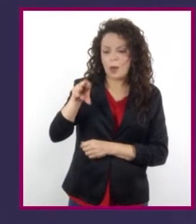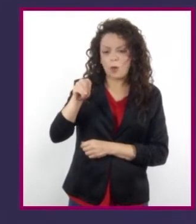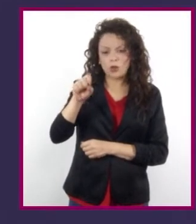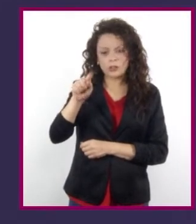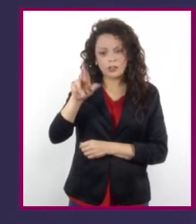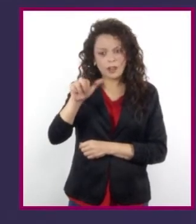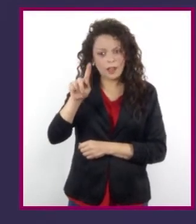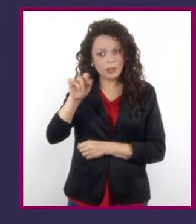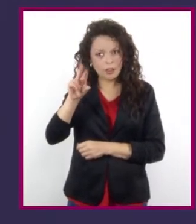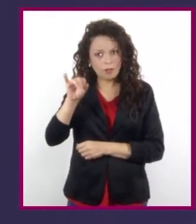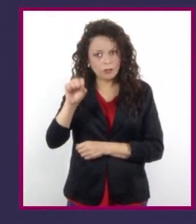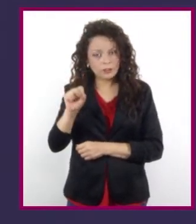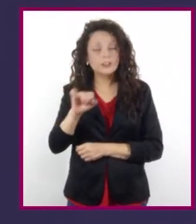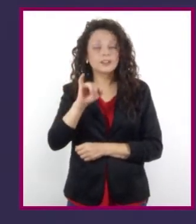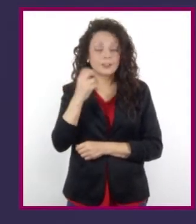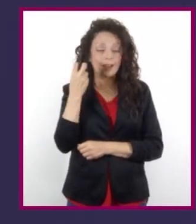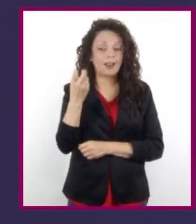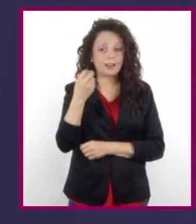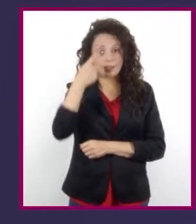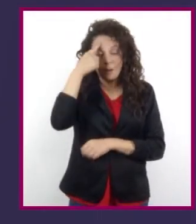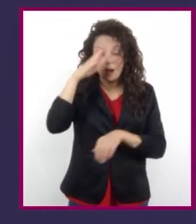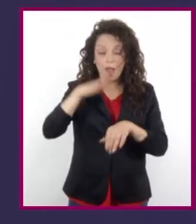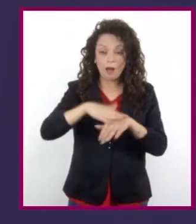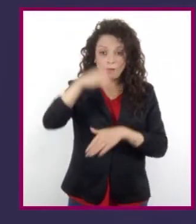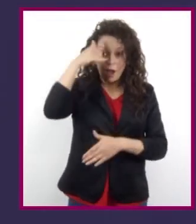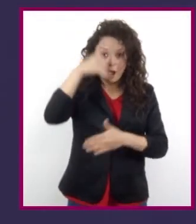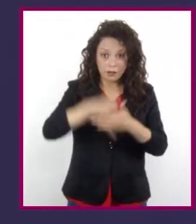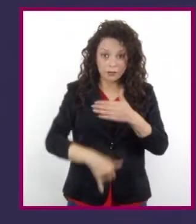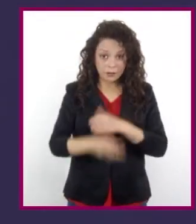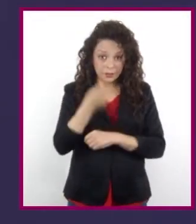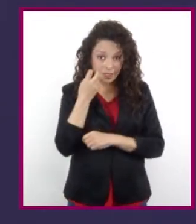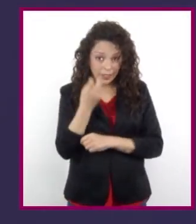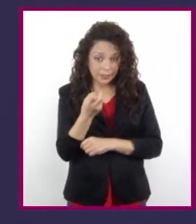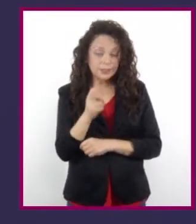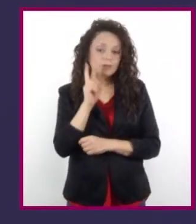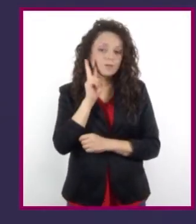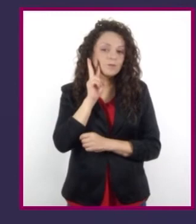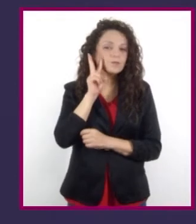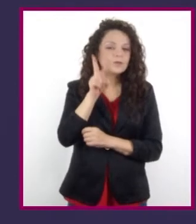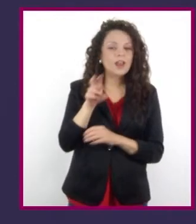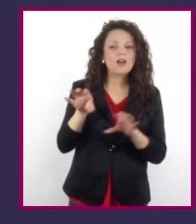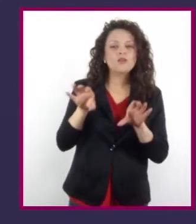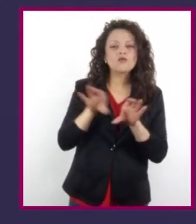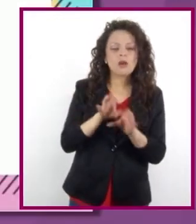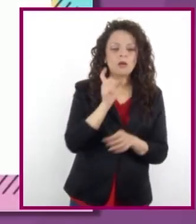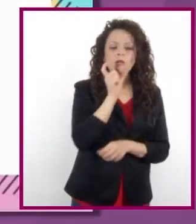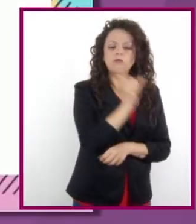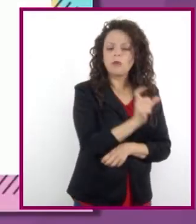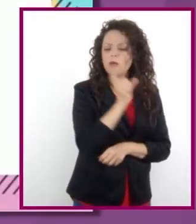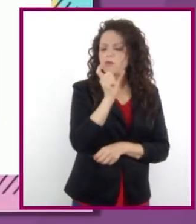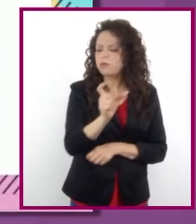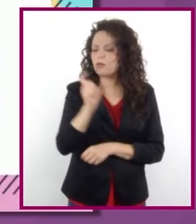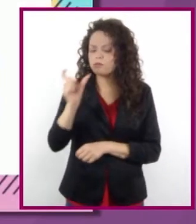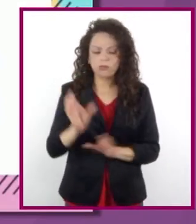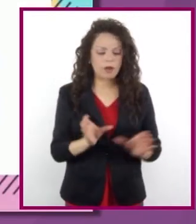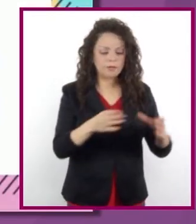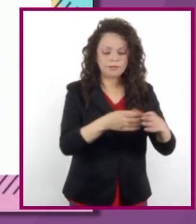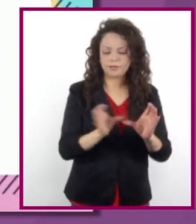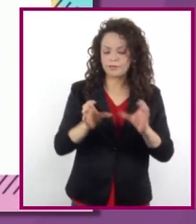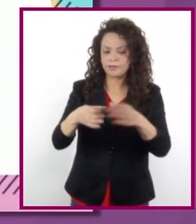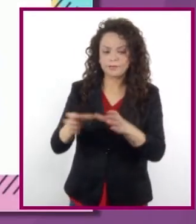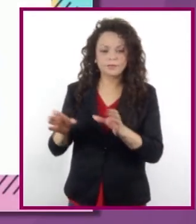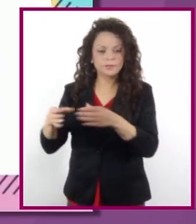es. Para profundizar más en los pronombres demostrativos, veamos cómo se clasifican. Los